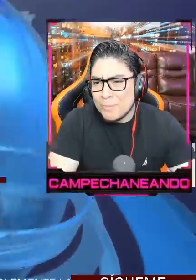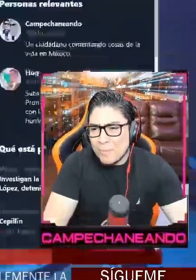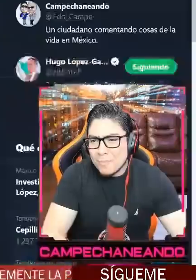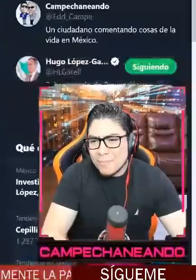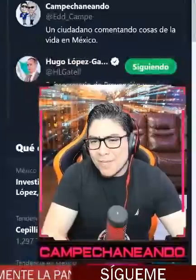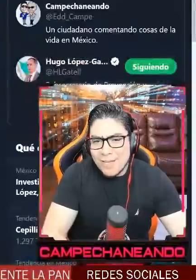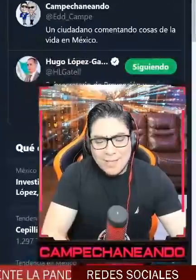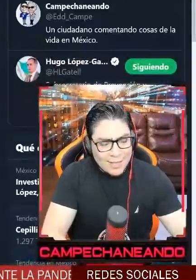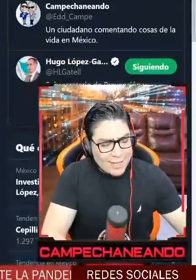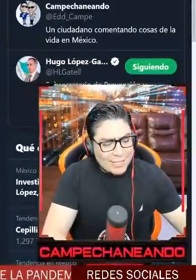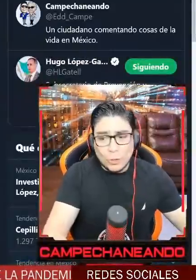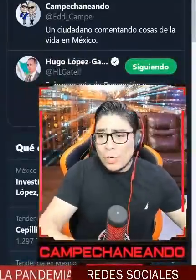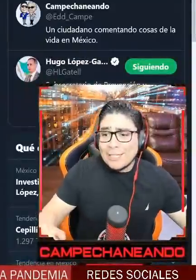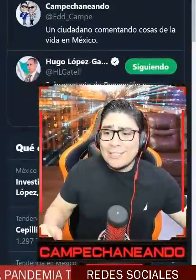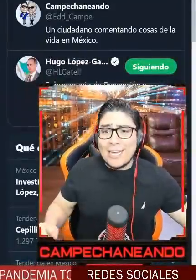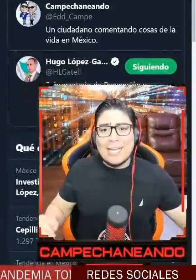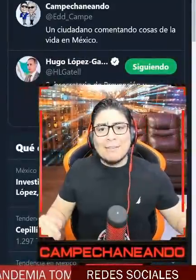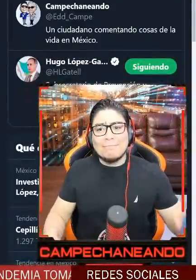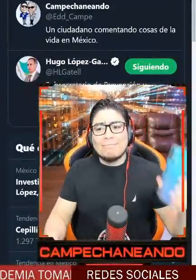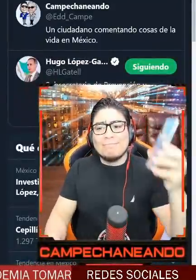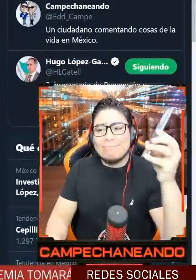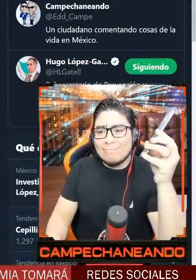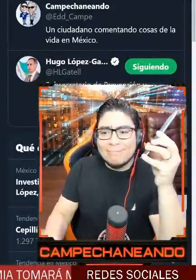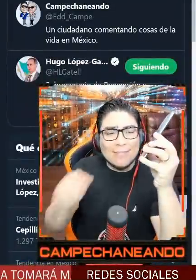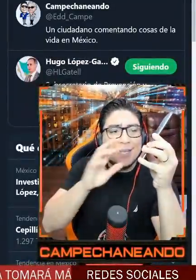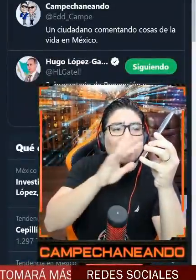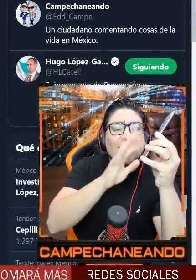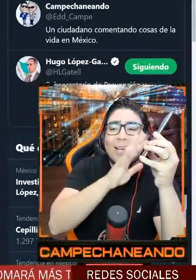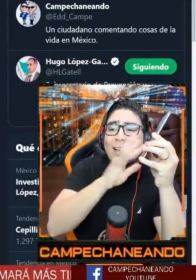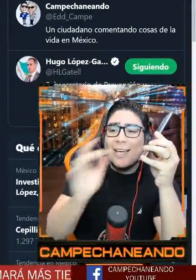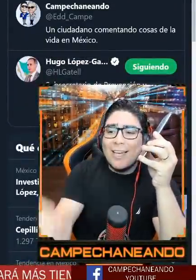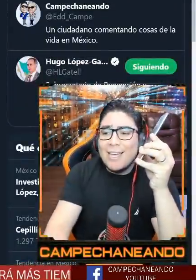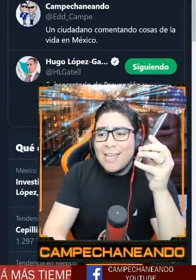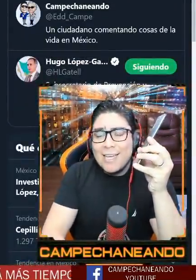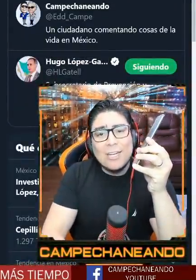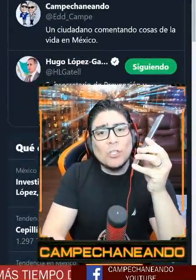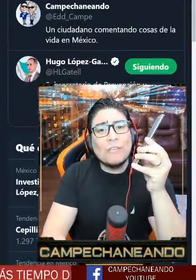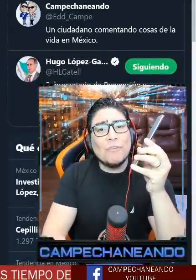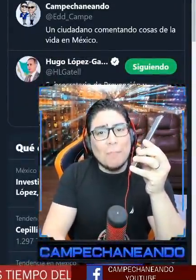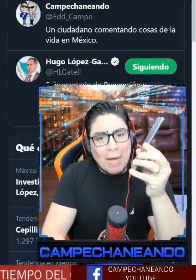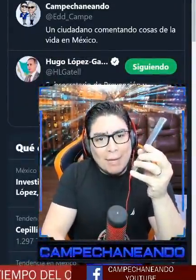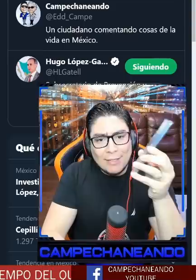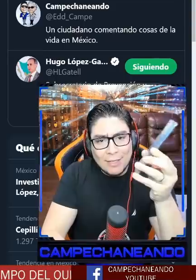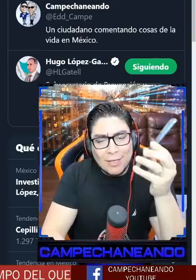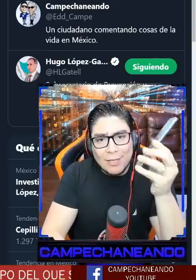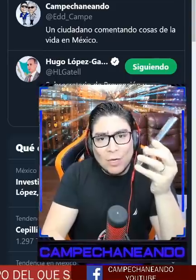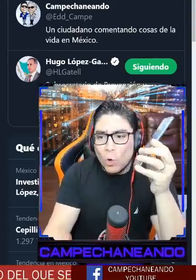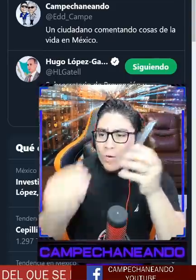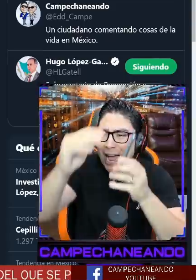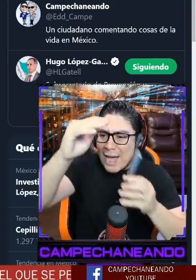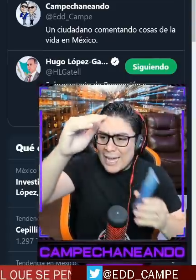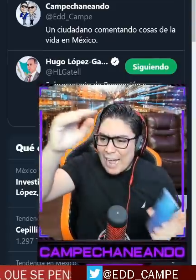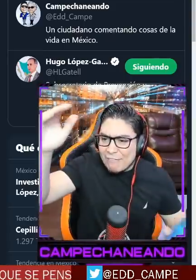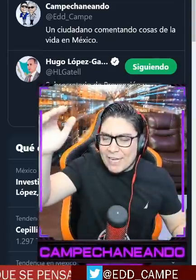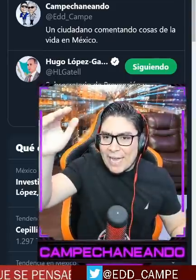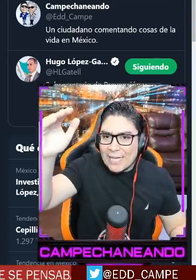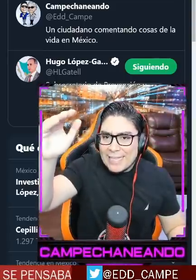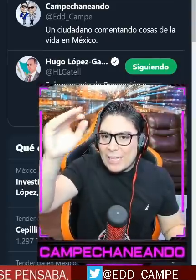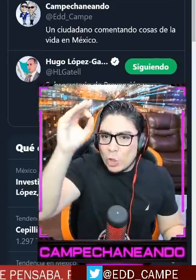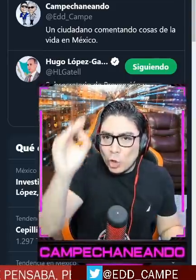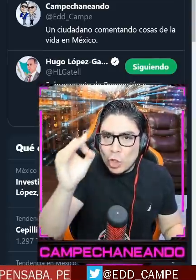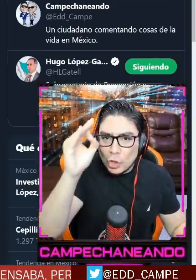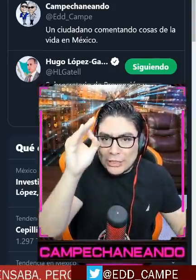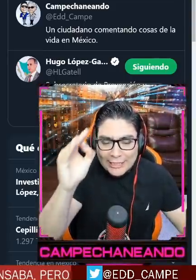pasó el doctor gatell salía y nos informaba con una gráfica